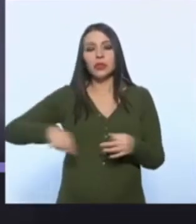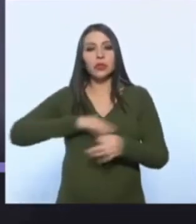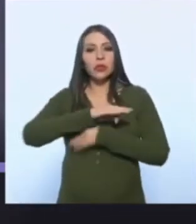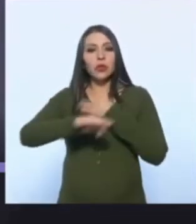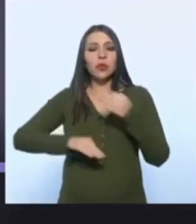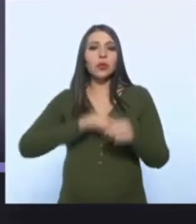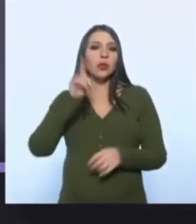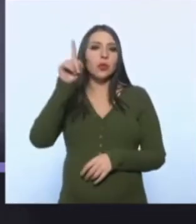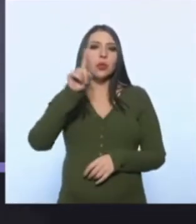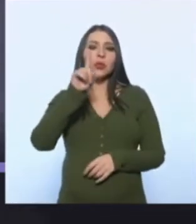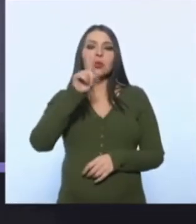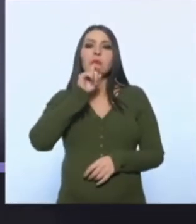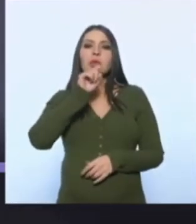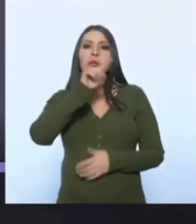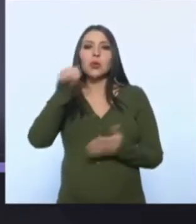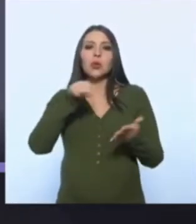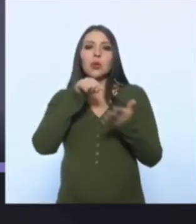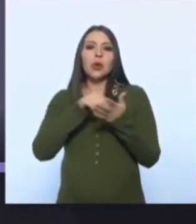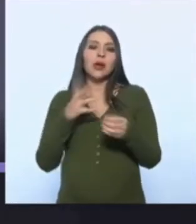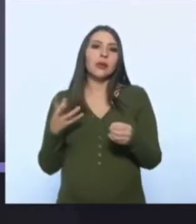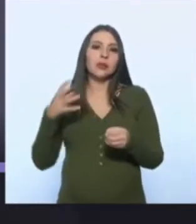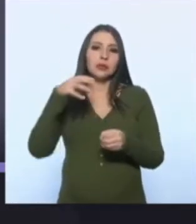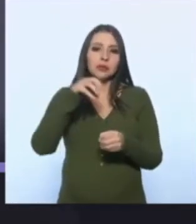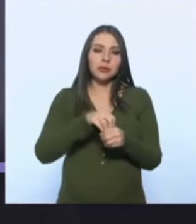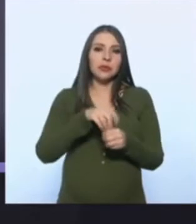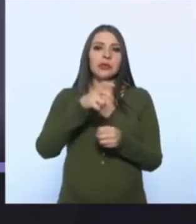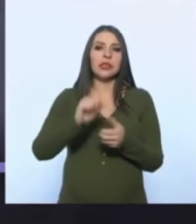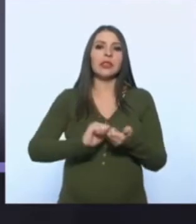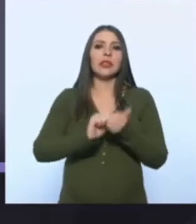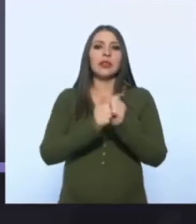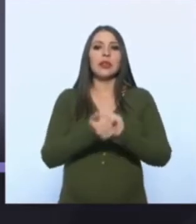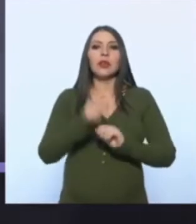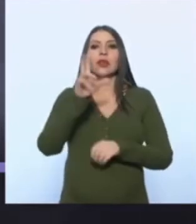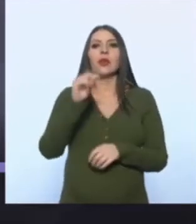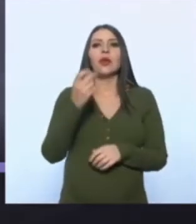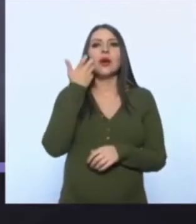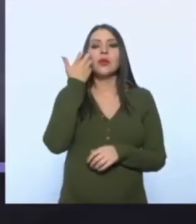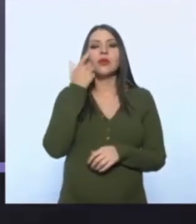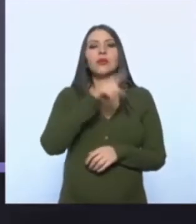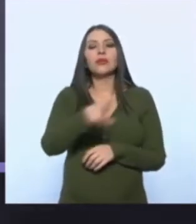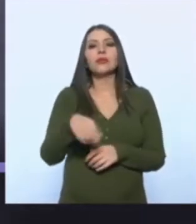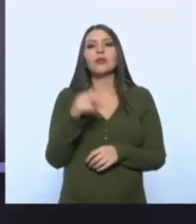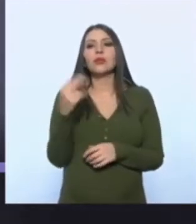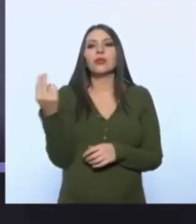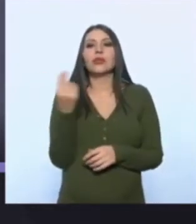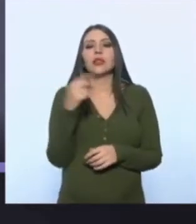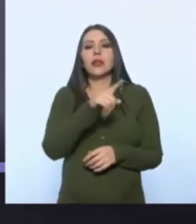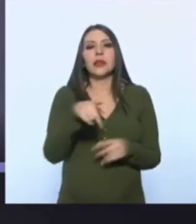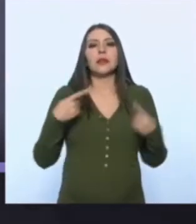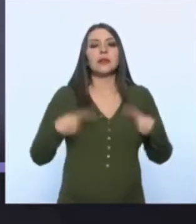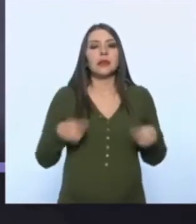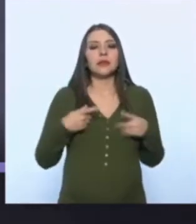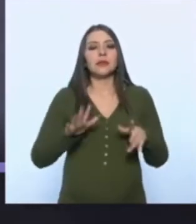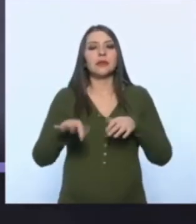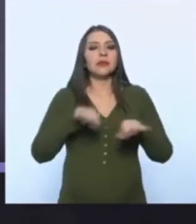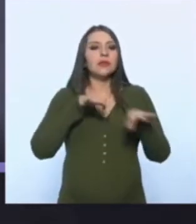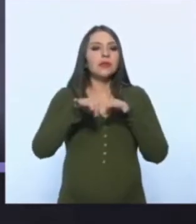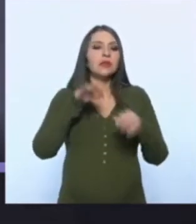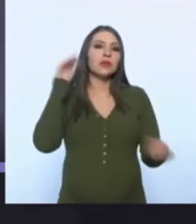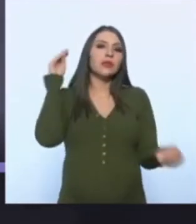en un solo instituto. Y entonces, con eso tampoco generamos una burocracia innecesaria. O sea, ya son personas que están trabajando para